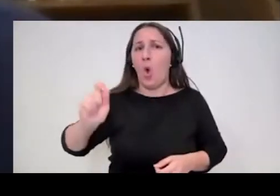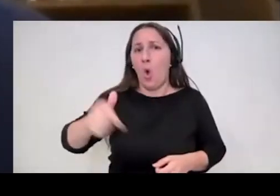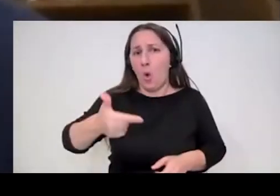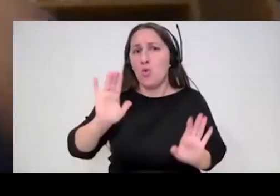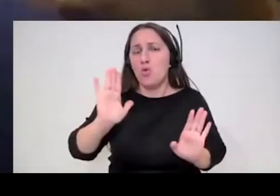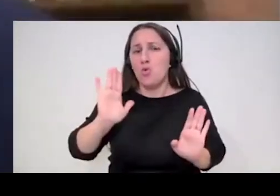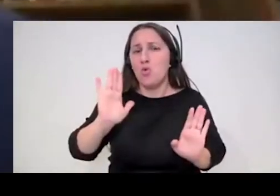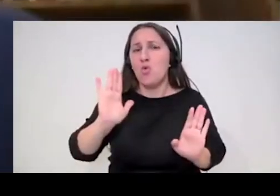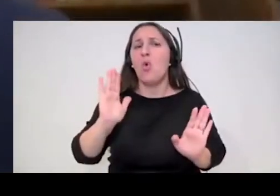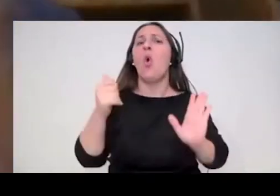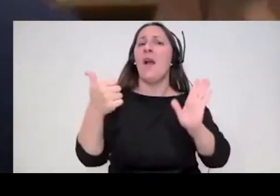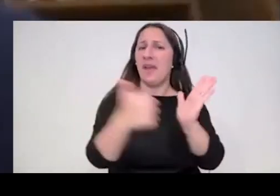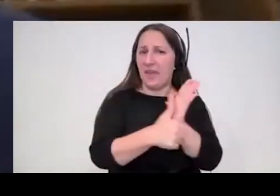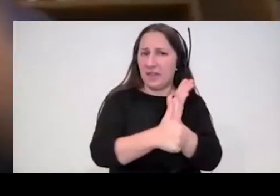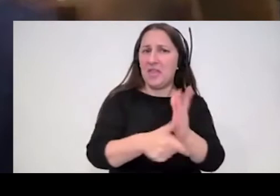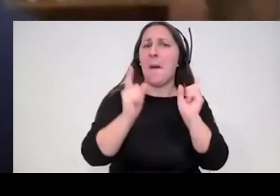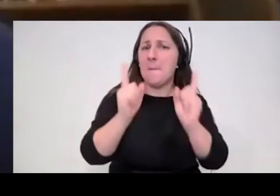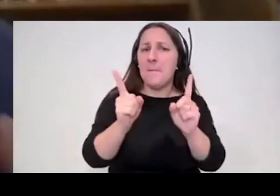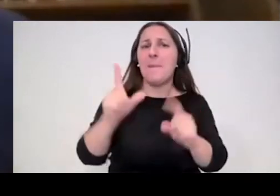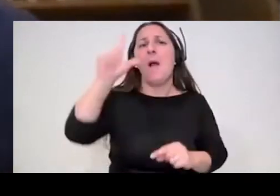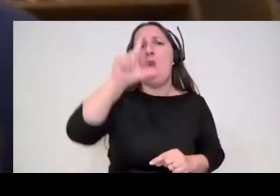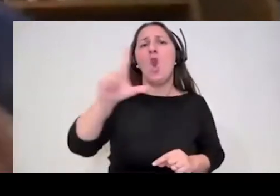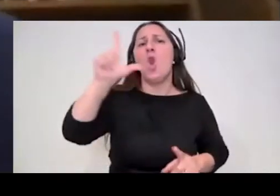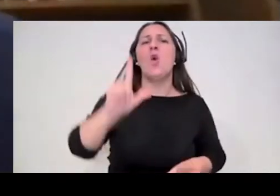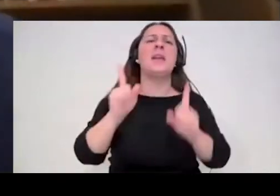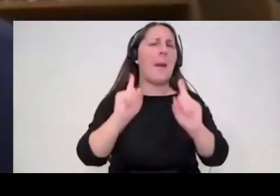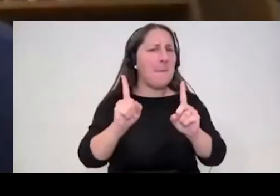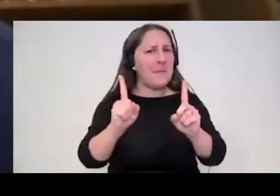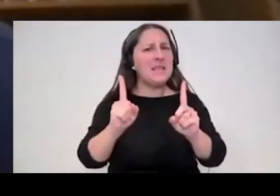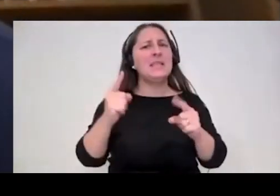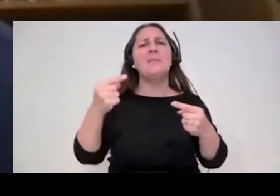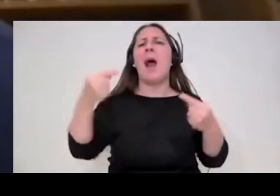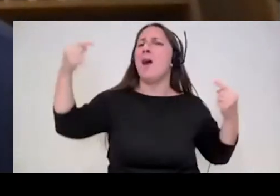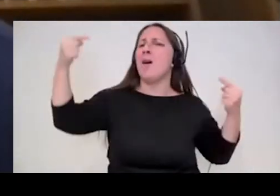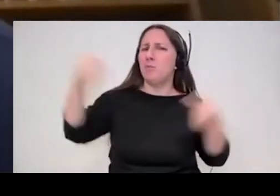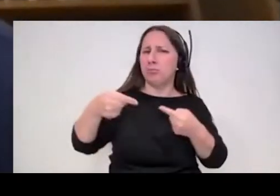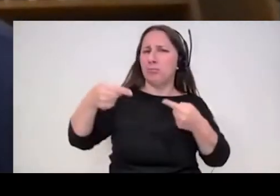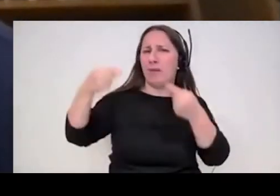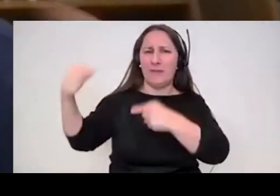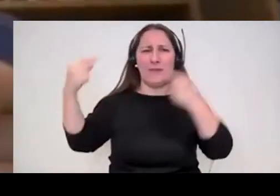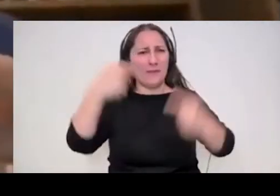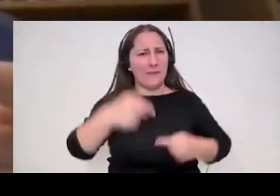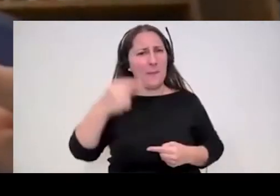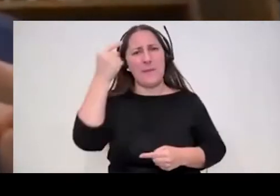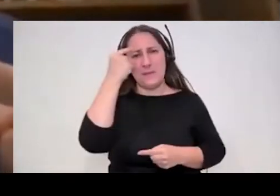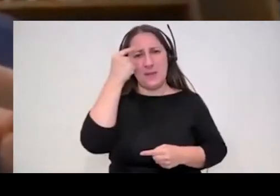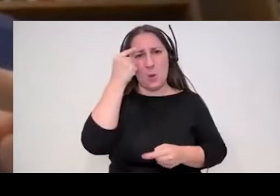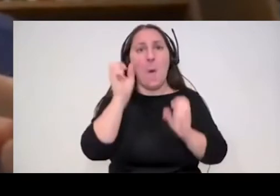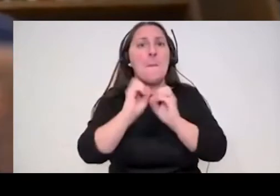sus identidades, sus lógicas, sus diferencias, y no está mal. Pero